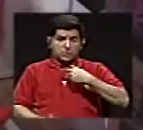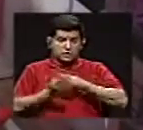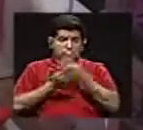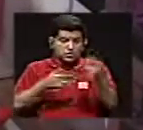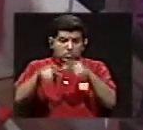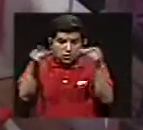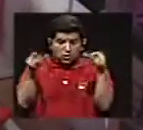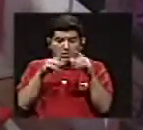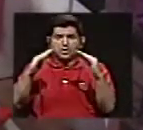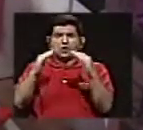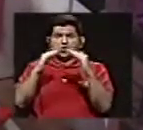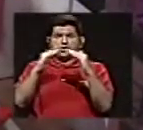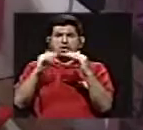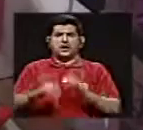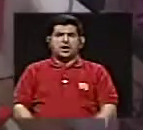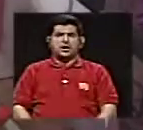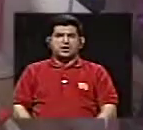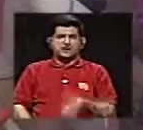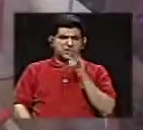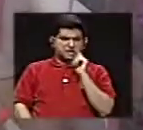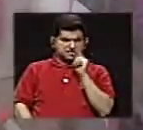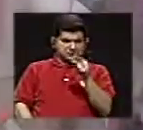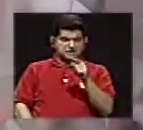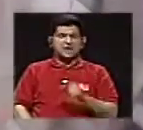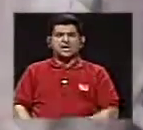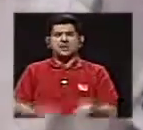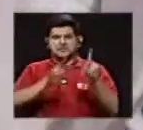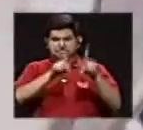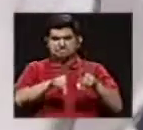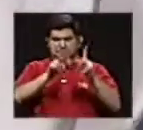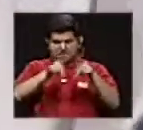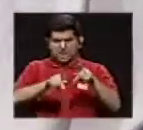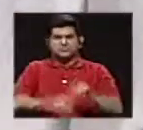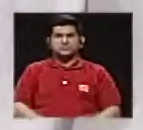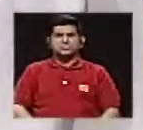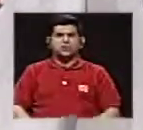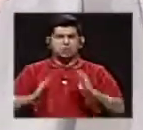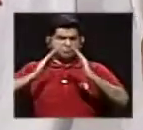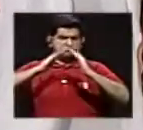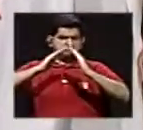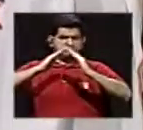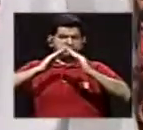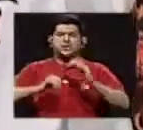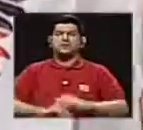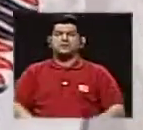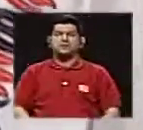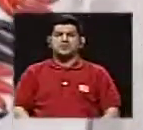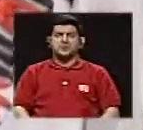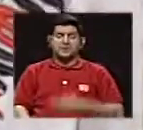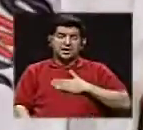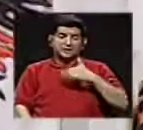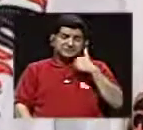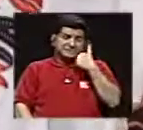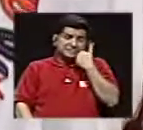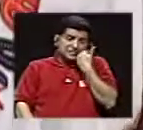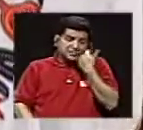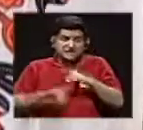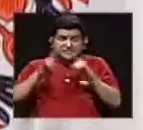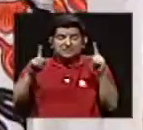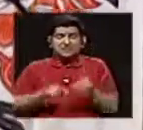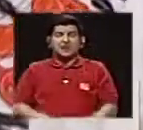los terrenos, la casa sí estaba destorreada, la gente que estaba viviendo ahí, me da vergüenza,